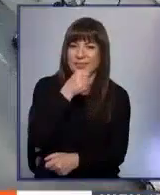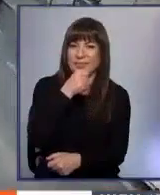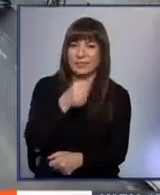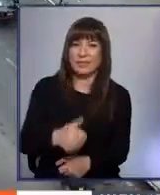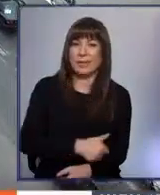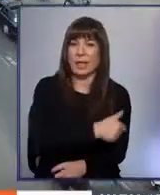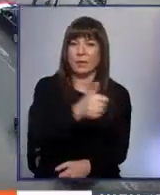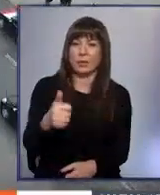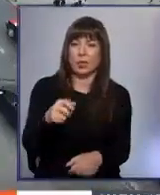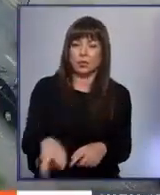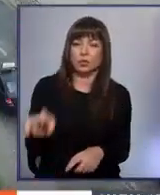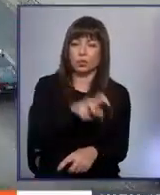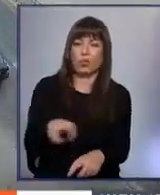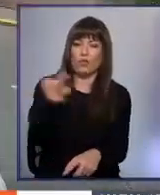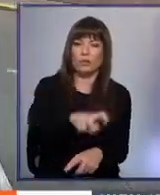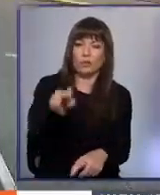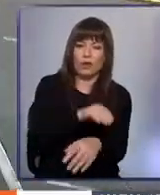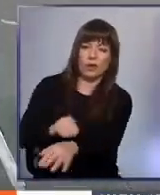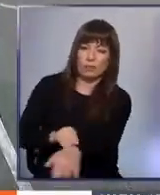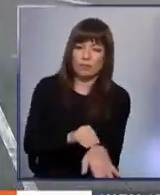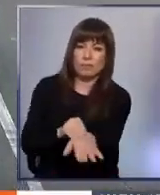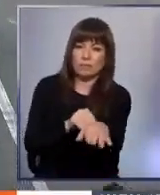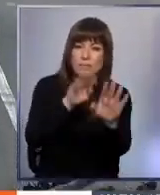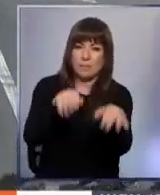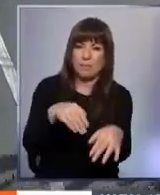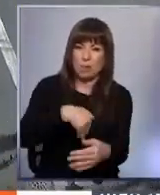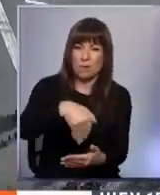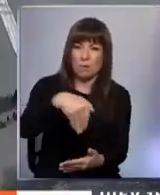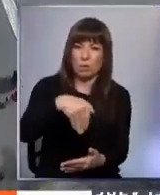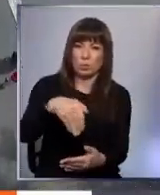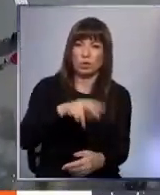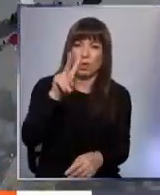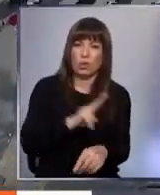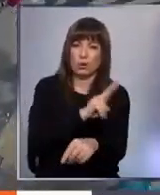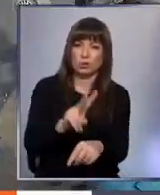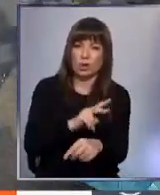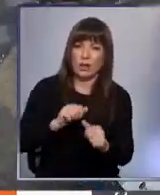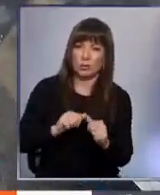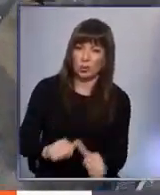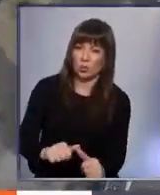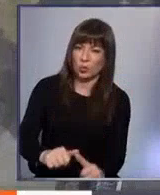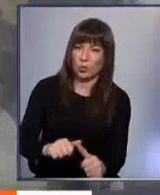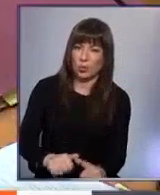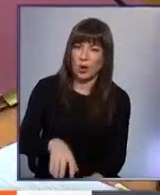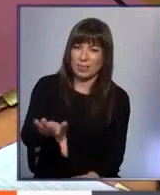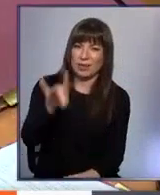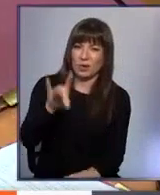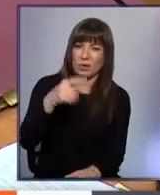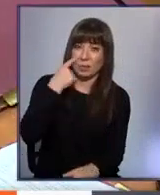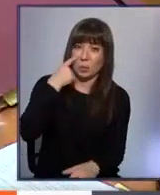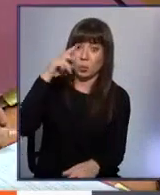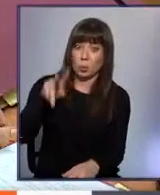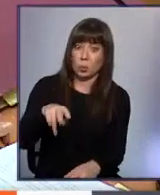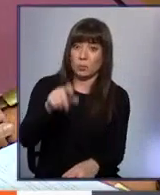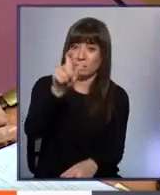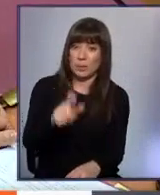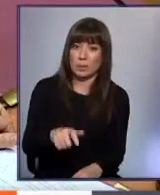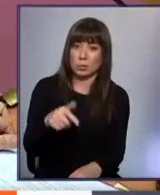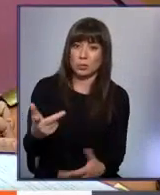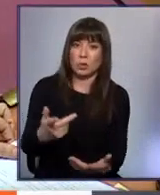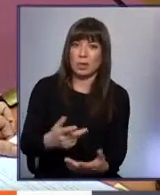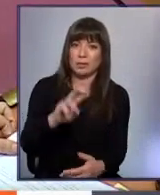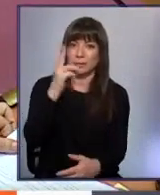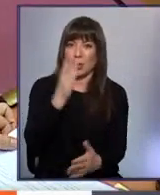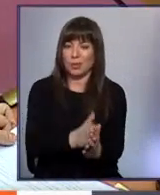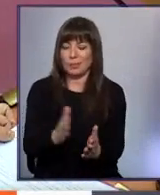que subieron, iban y bajaron de ese mismo bus en un lapso de 2 horas. Encontraron a un testigo, de ahí vendría la segunda